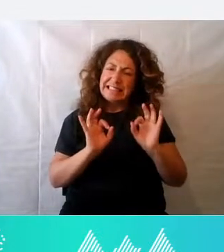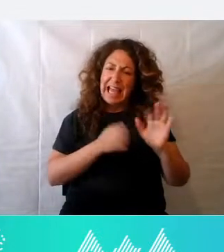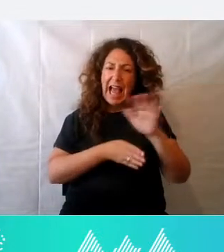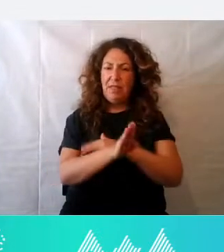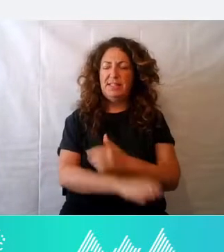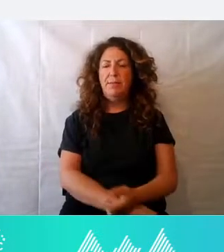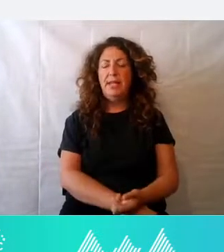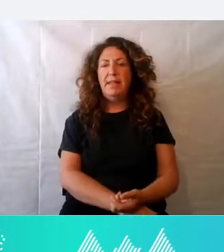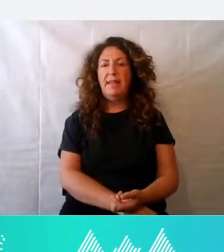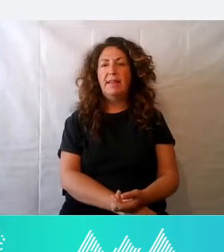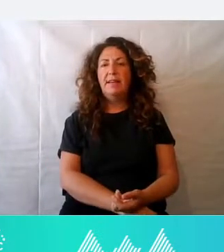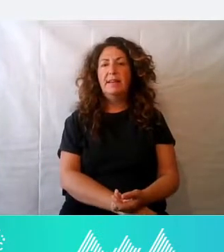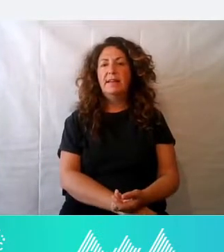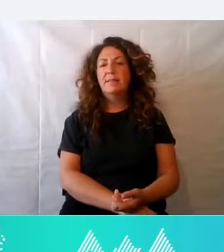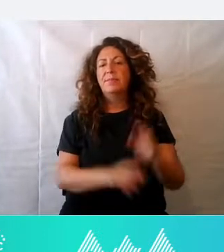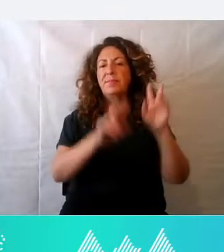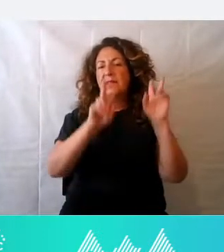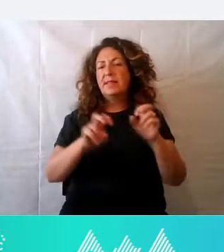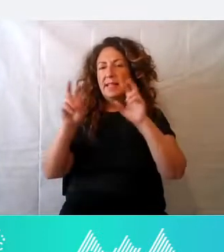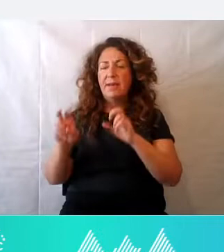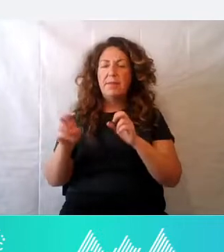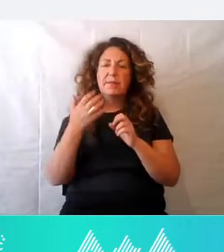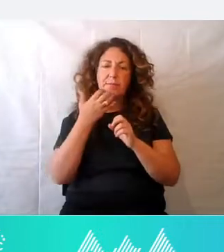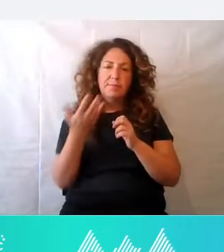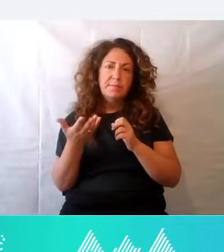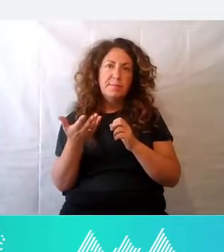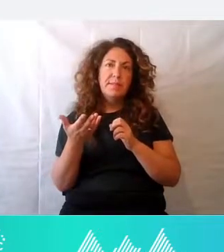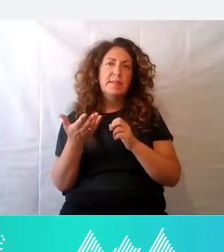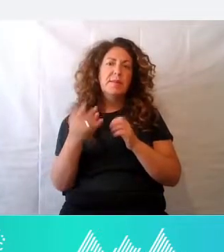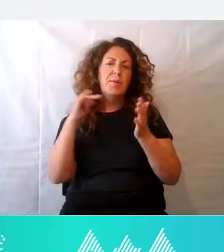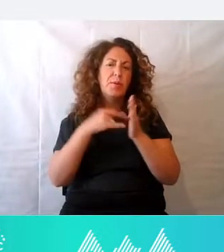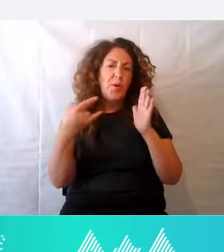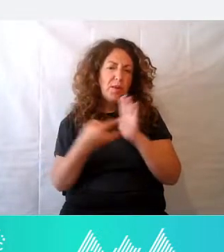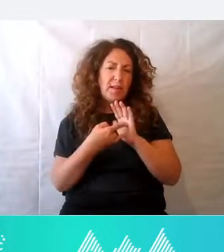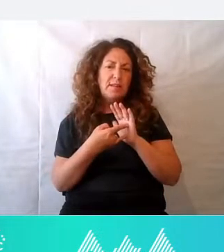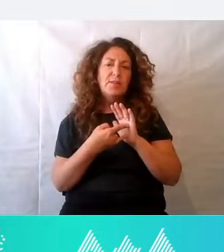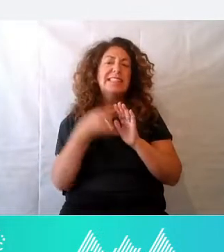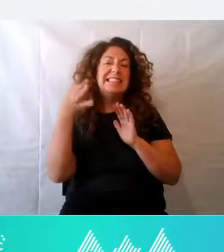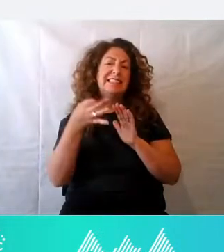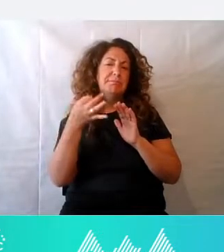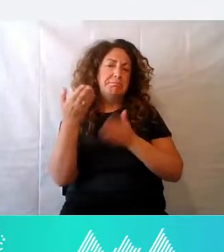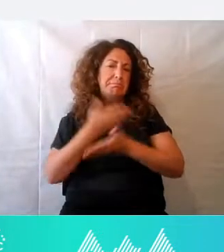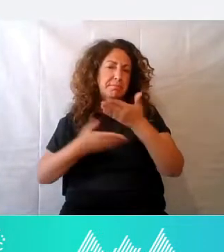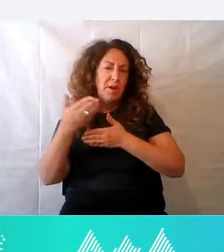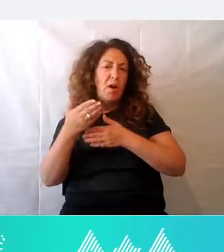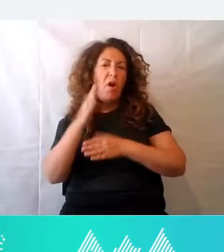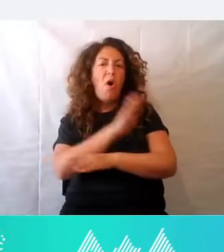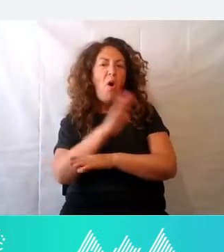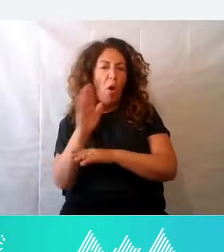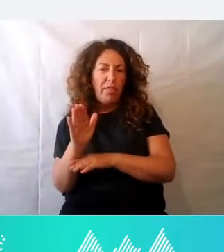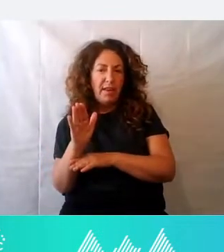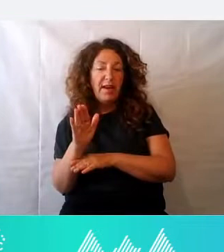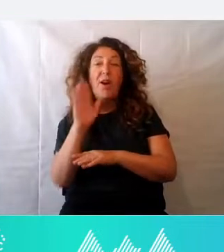pues hemos recogido temas por supuesto siempre gran parte de esos proyectos han sido de la mano de la 11 que tengo que decir que son una referencia